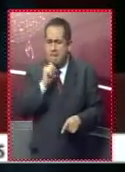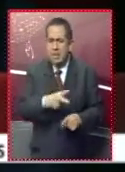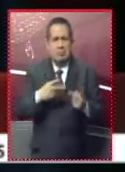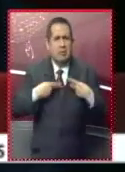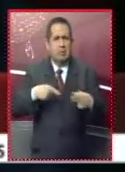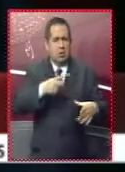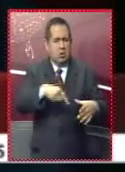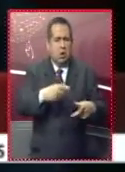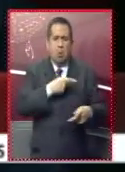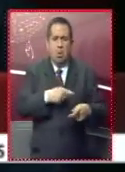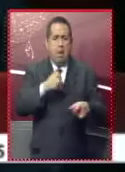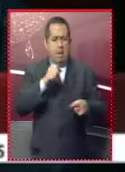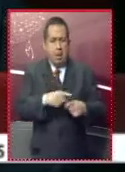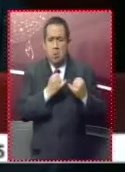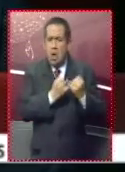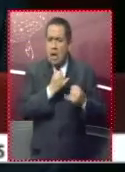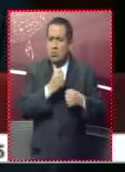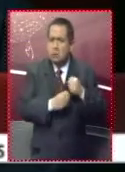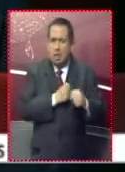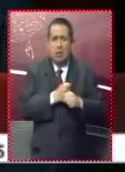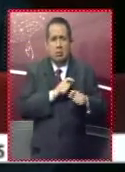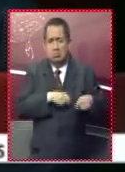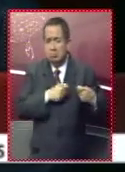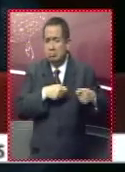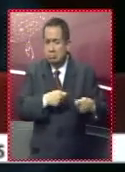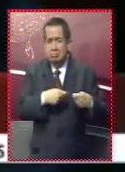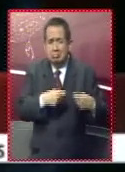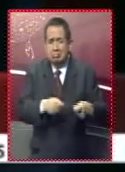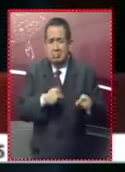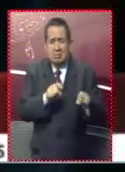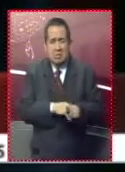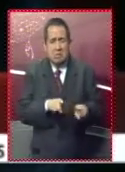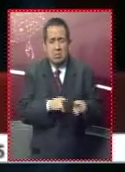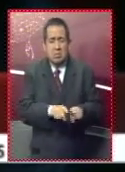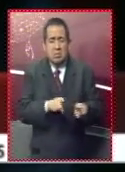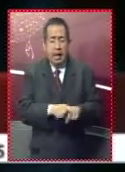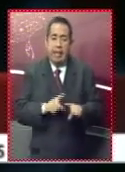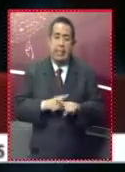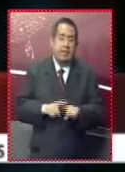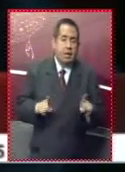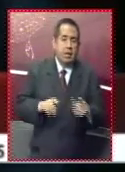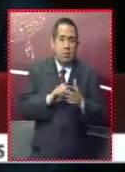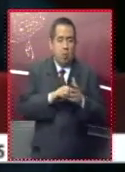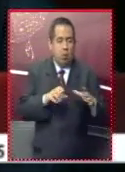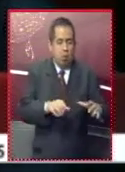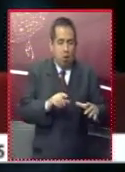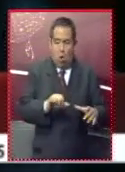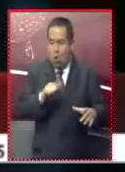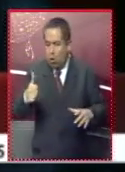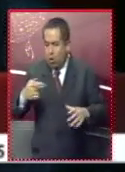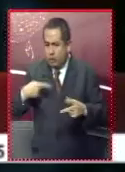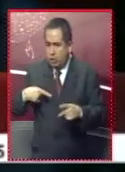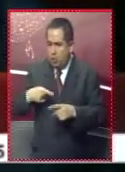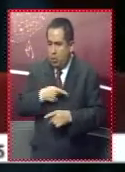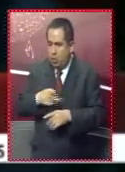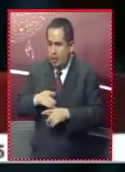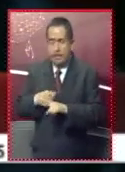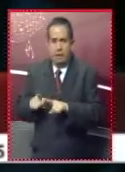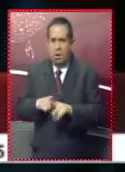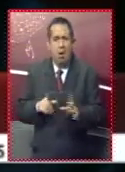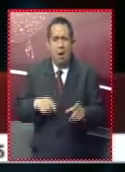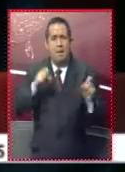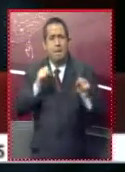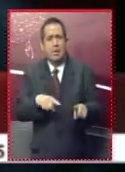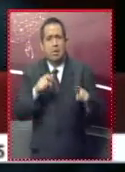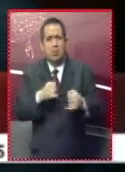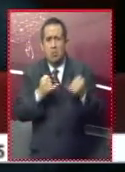personas generación tras generación, que no es lo mismo que cuando son gentes diferentes cada vez. Y eso me parece que